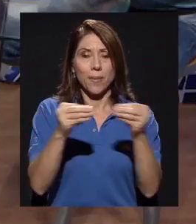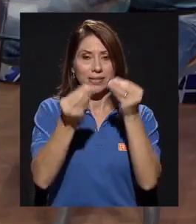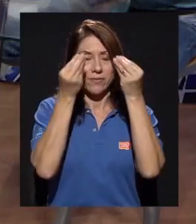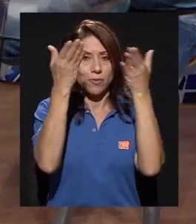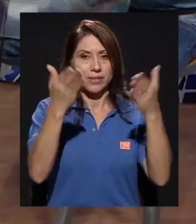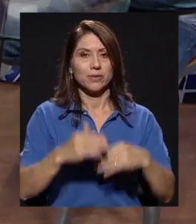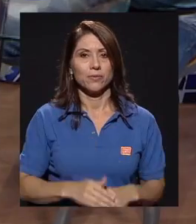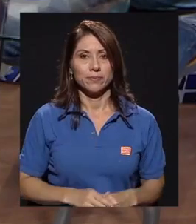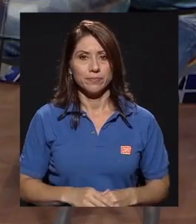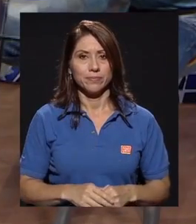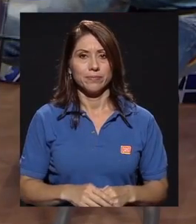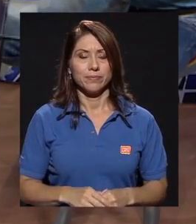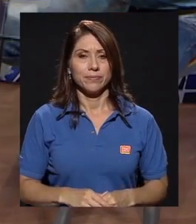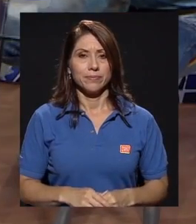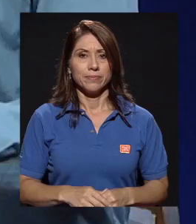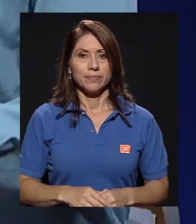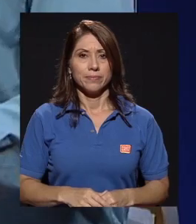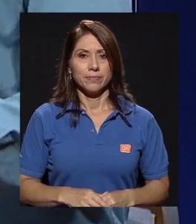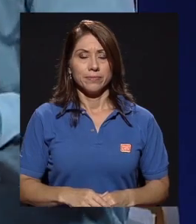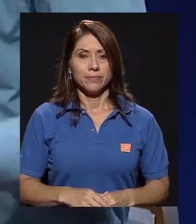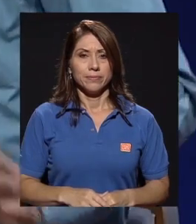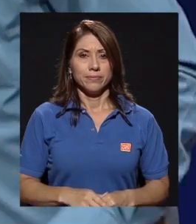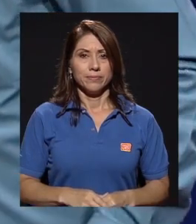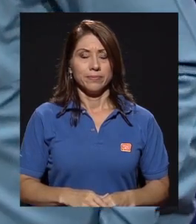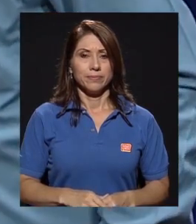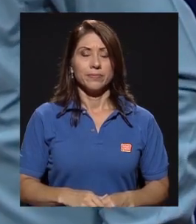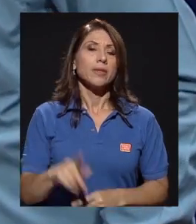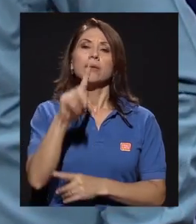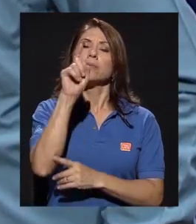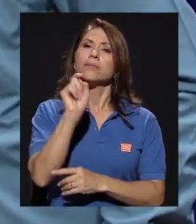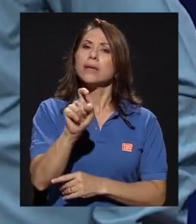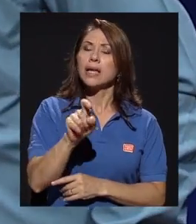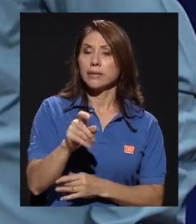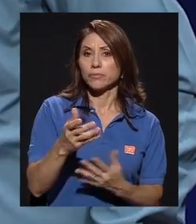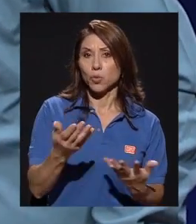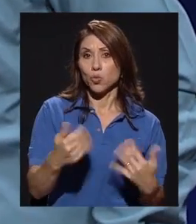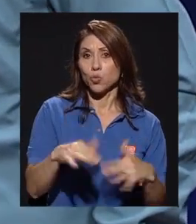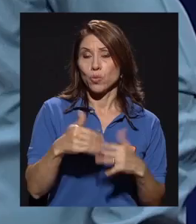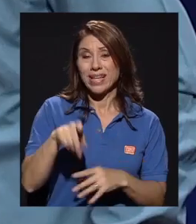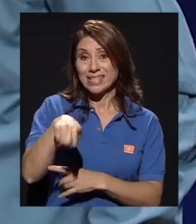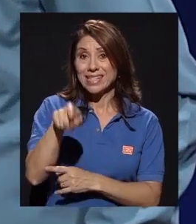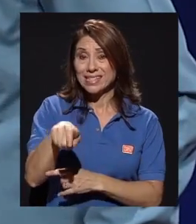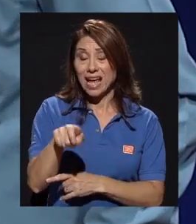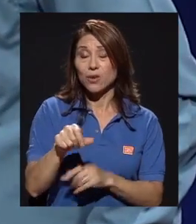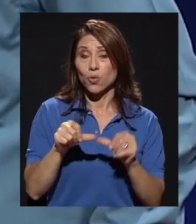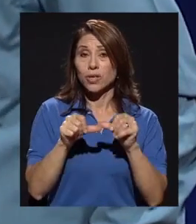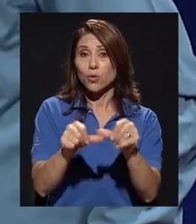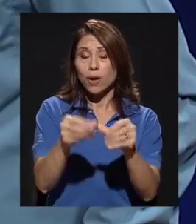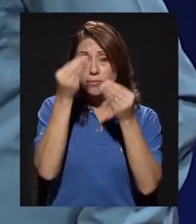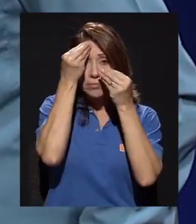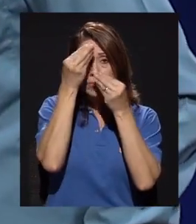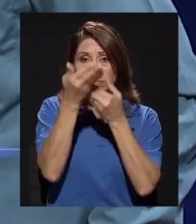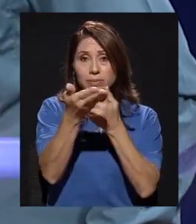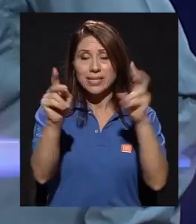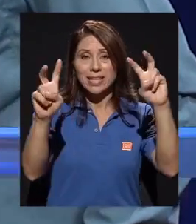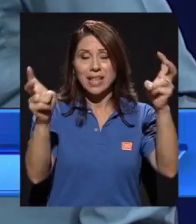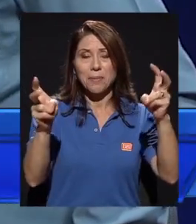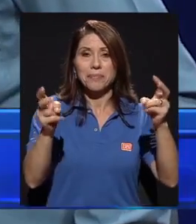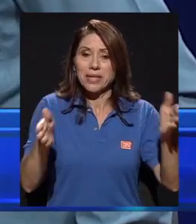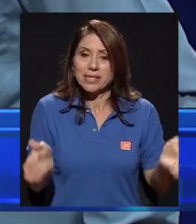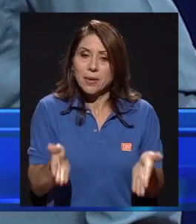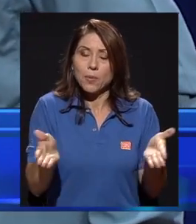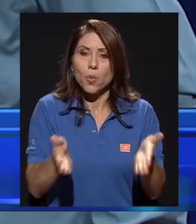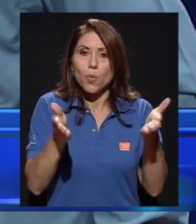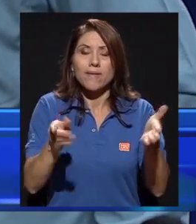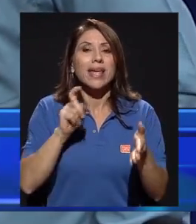más información es necesario continuar sensibilizando sobre este tema en donde se promueve la equidad